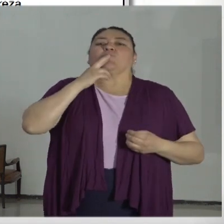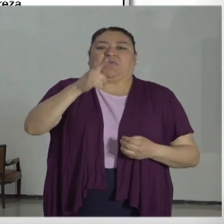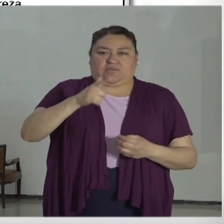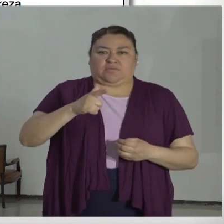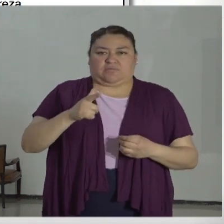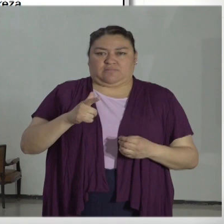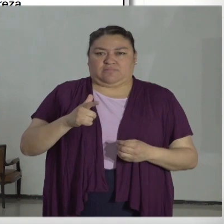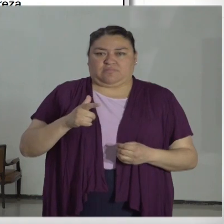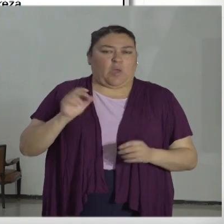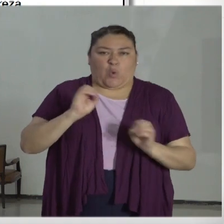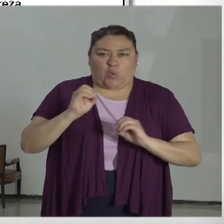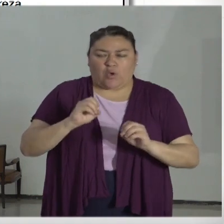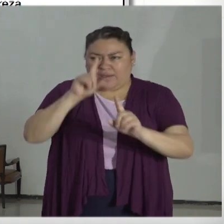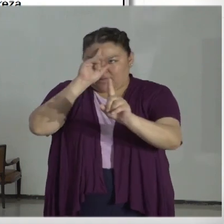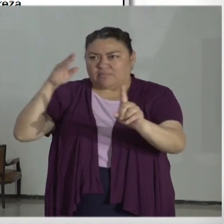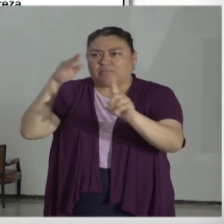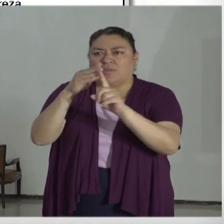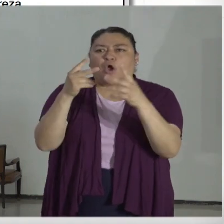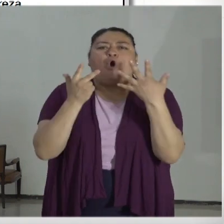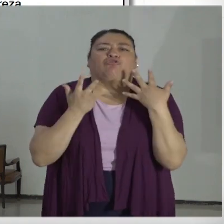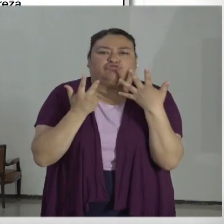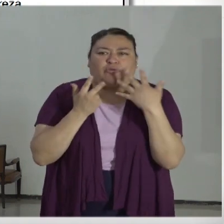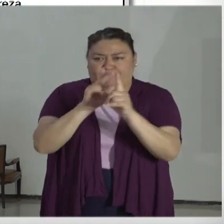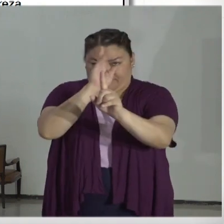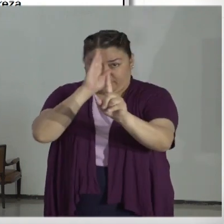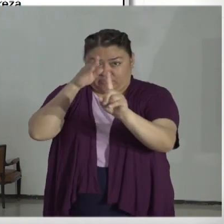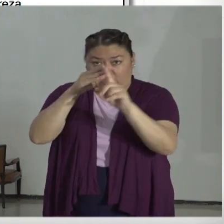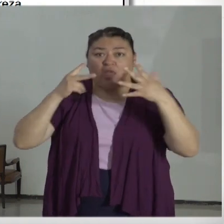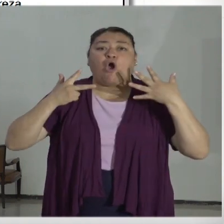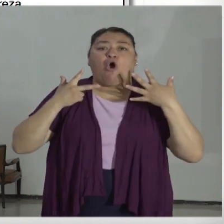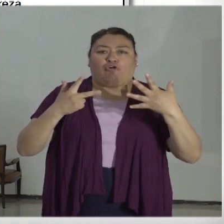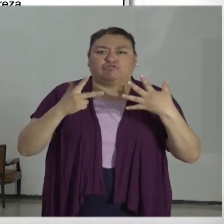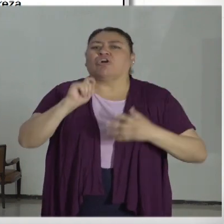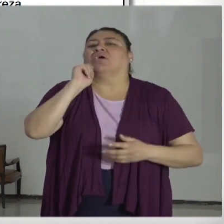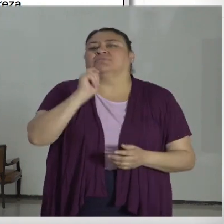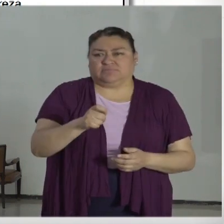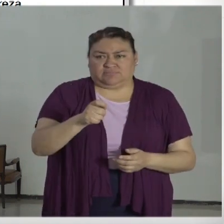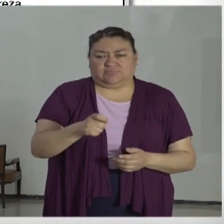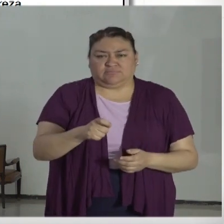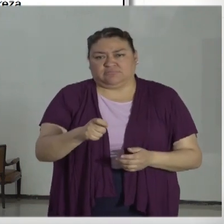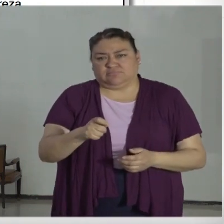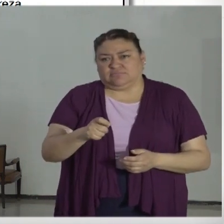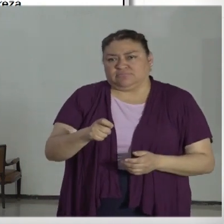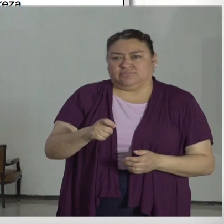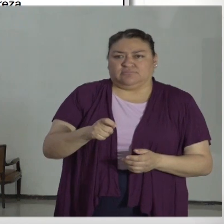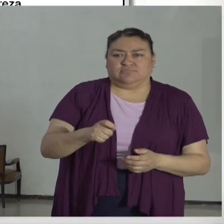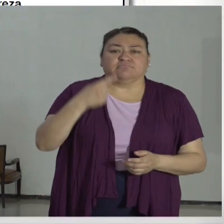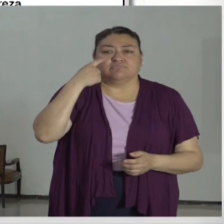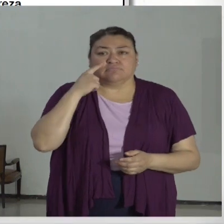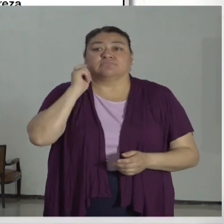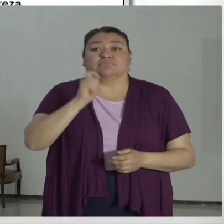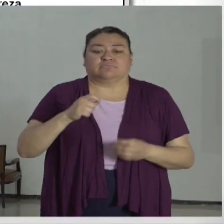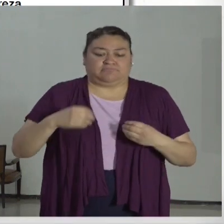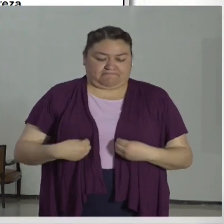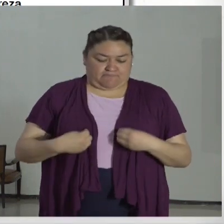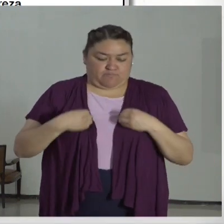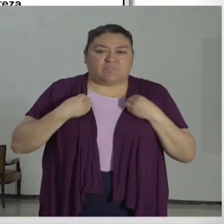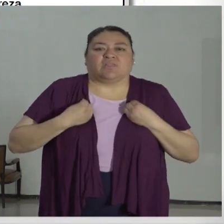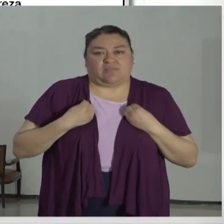quiero decirles que quienes hemos tenido el privilegio de conocerle,